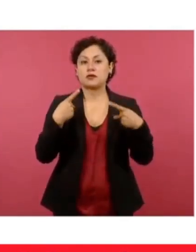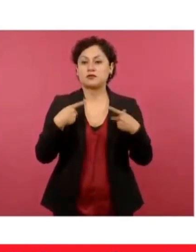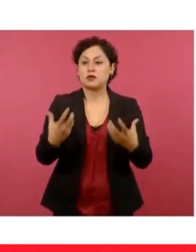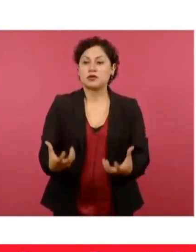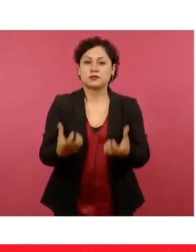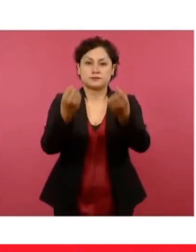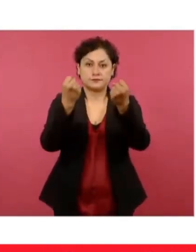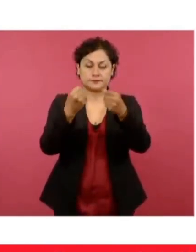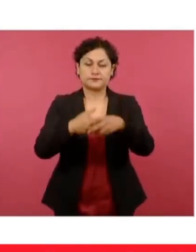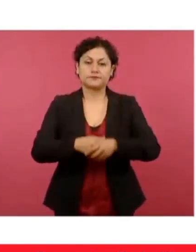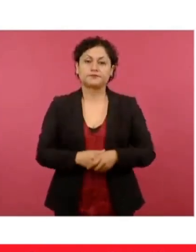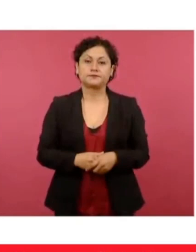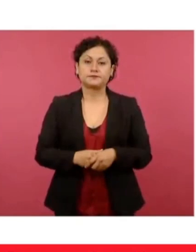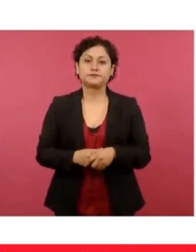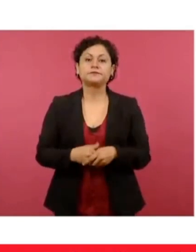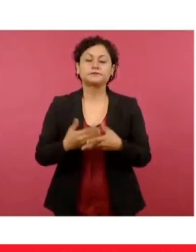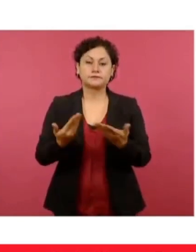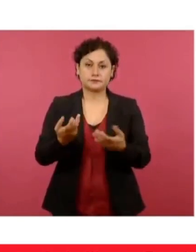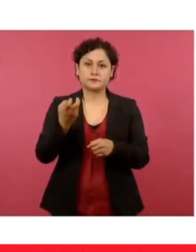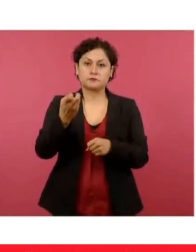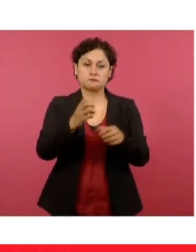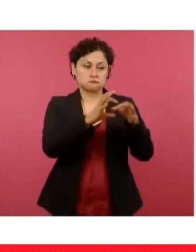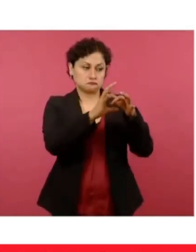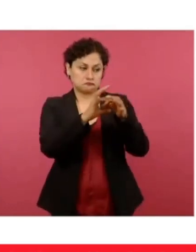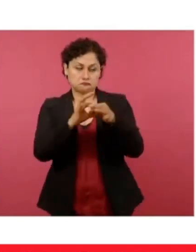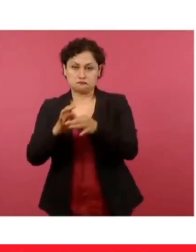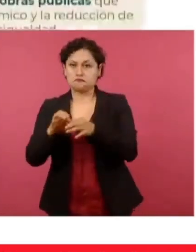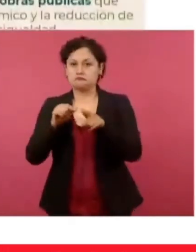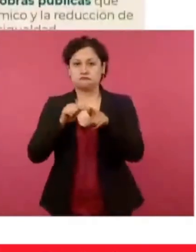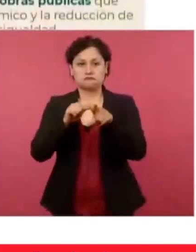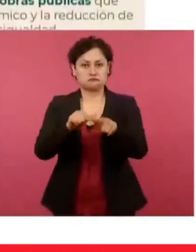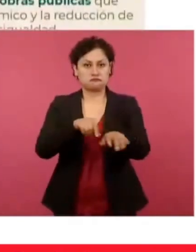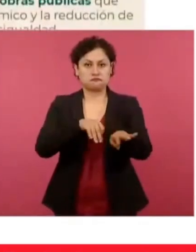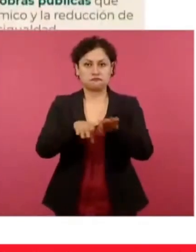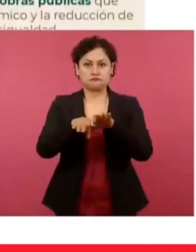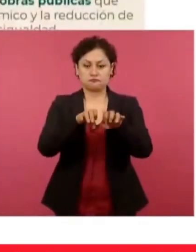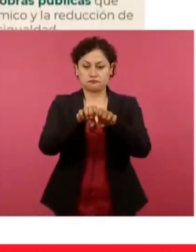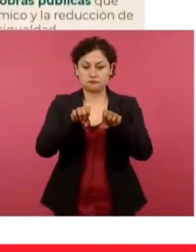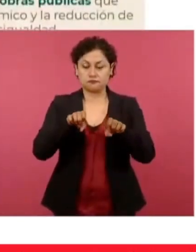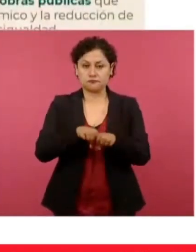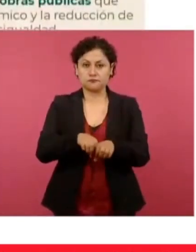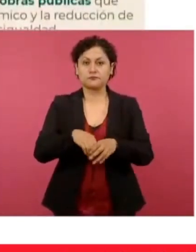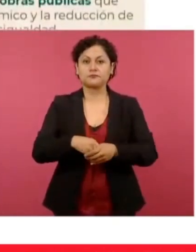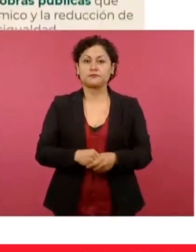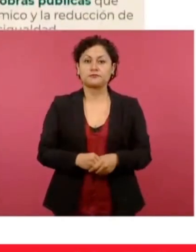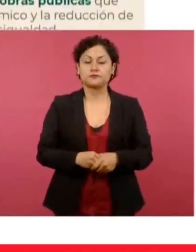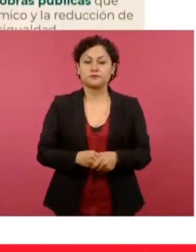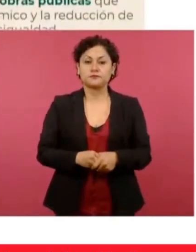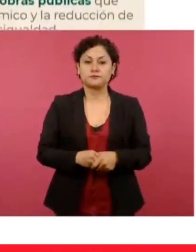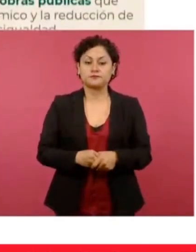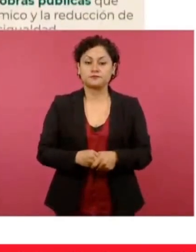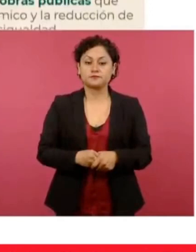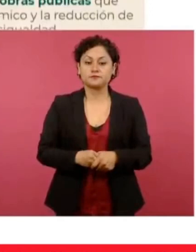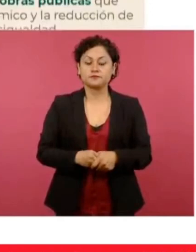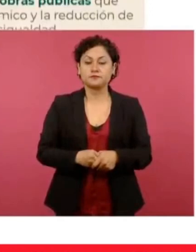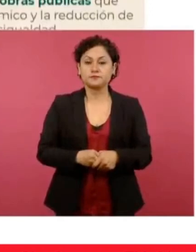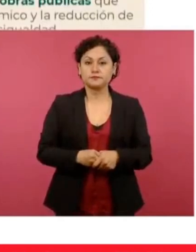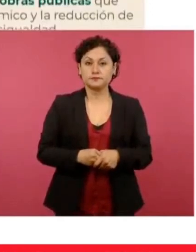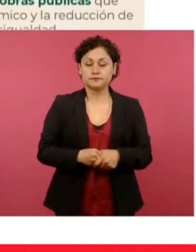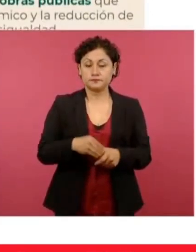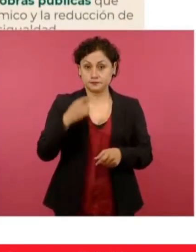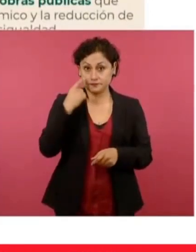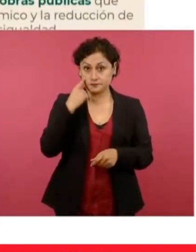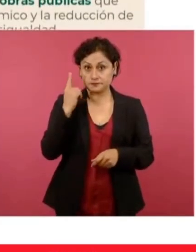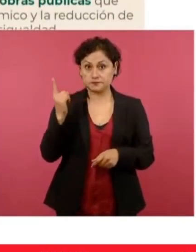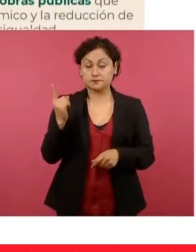este en esta buena coordinación adelante y Bueno Este es un